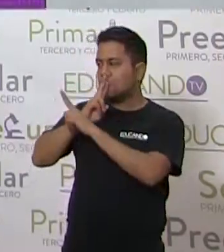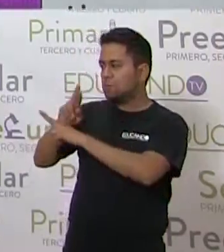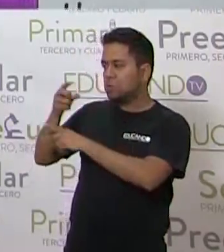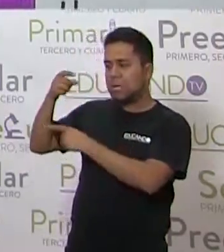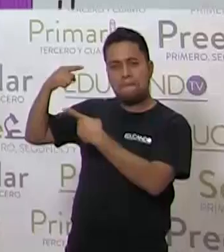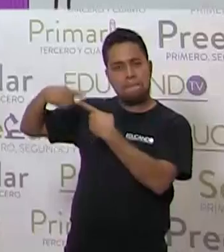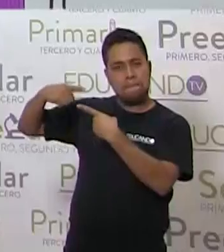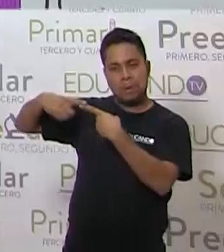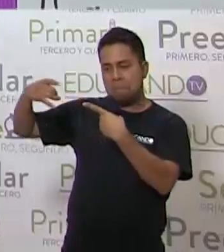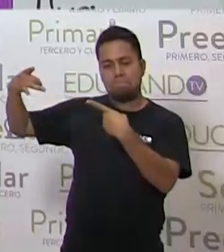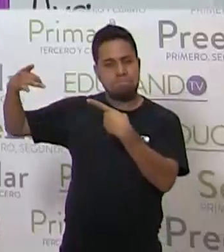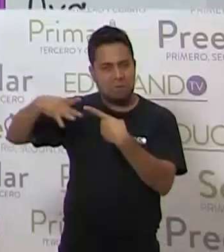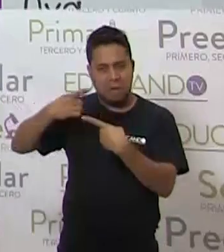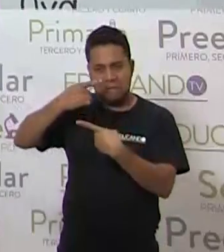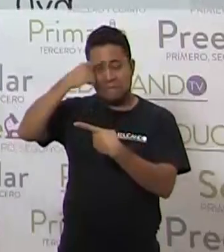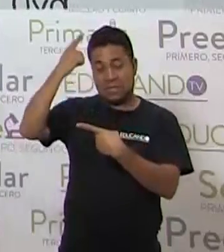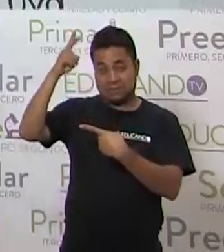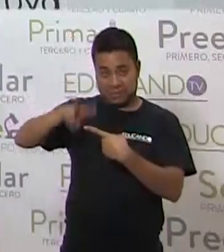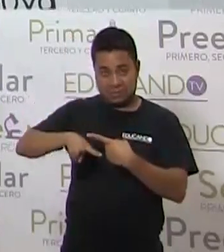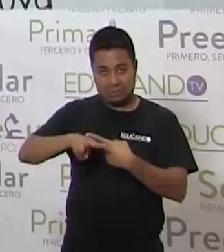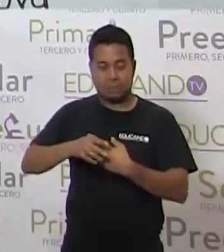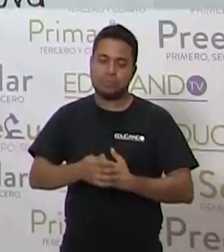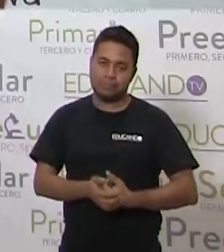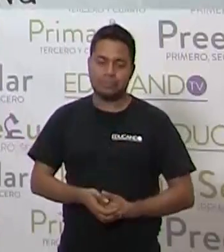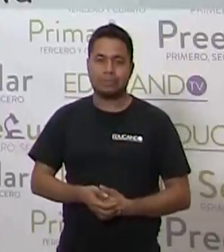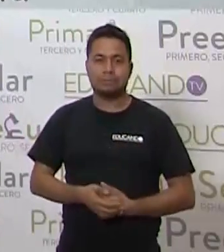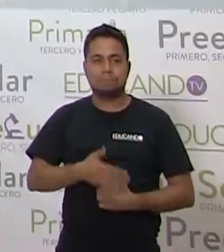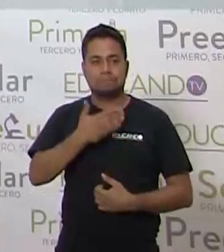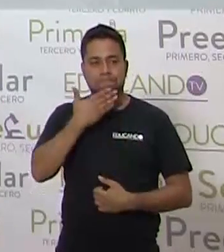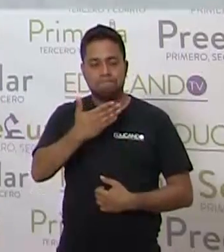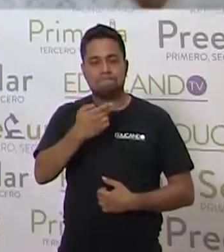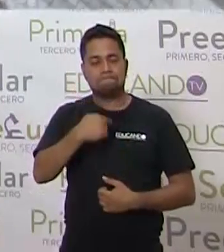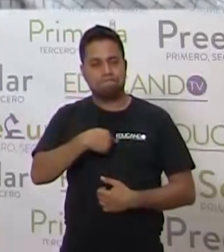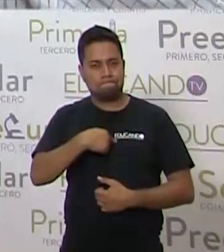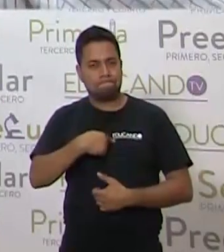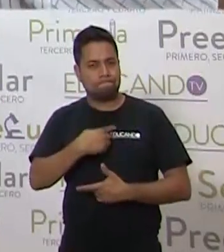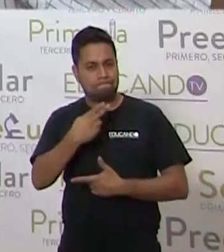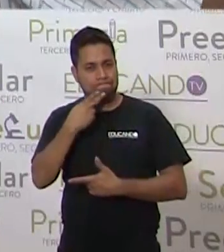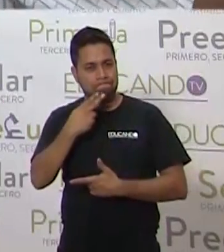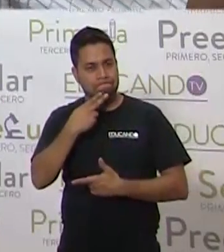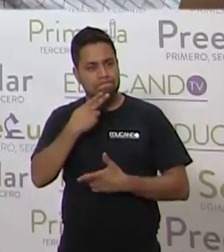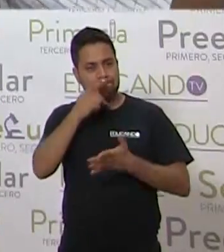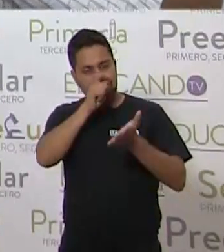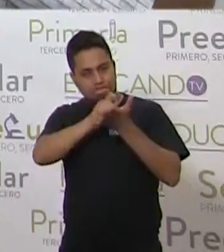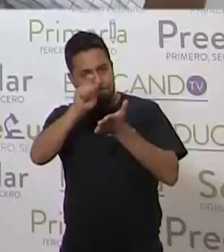primera pregunta muy fácil verdad bien Bueno vamos a utilizar aquí este